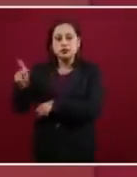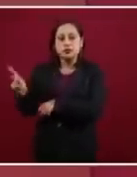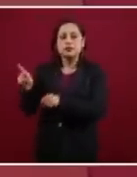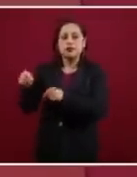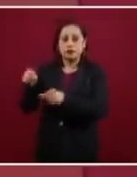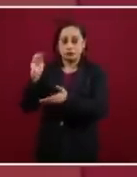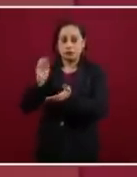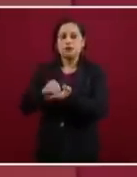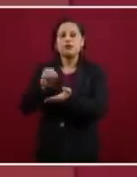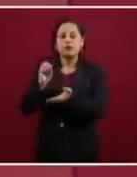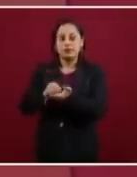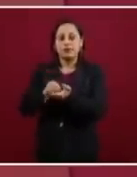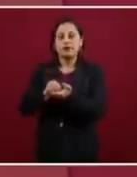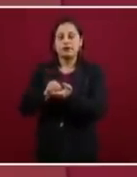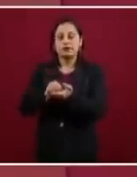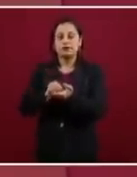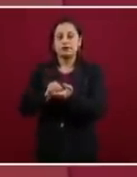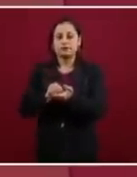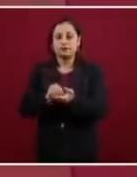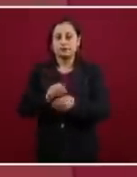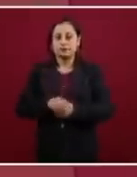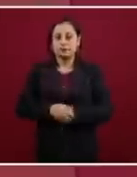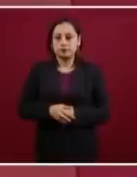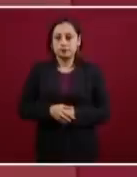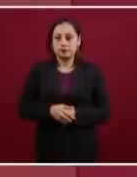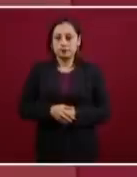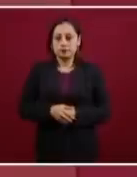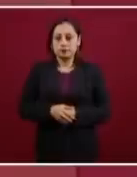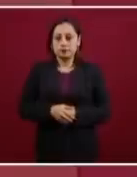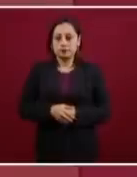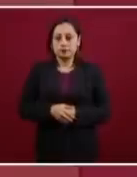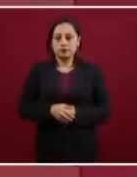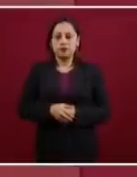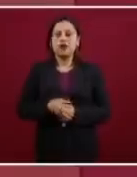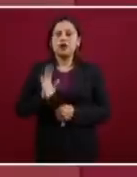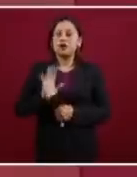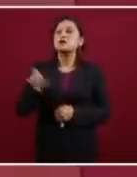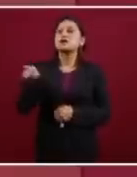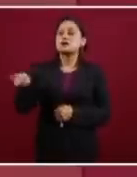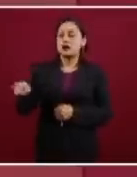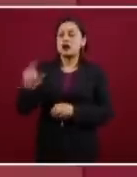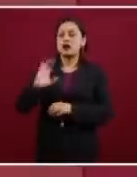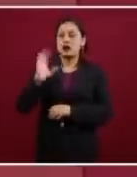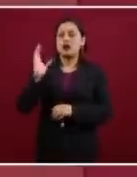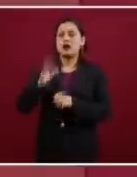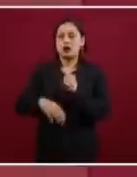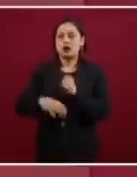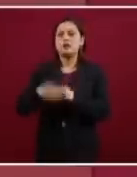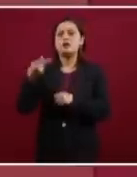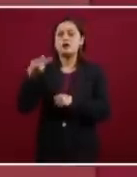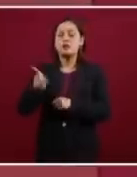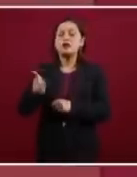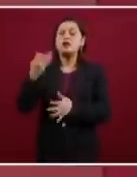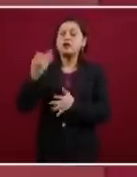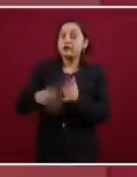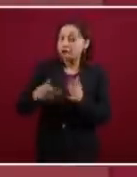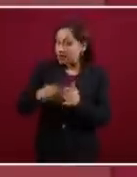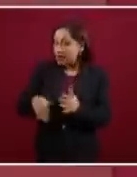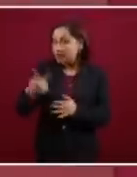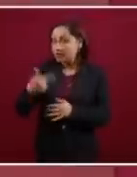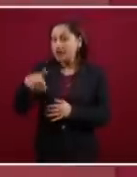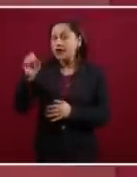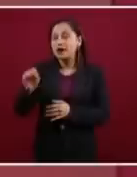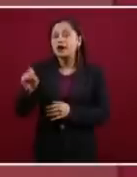ya se terminó pero faltaba hagas ya se está llegando al acuerdo